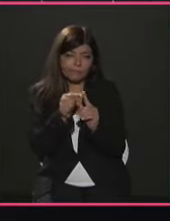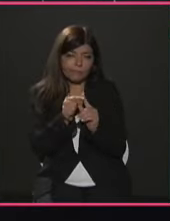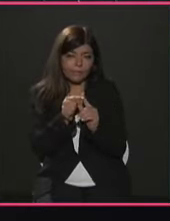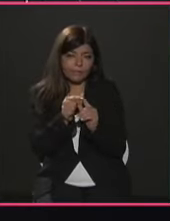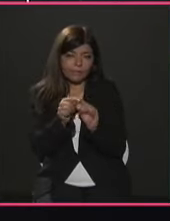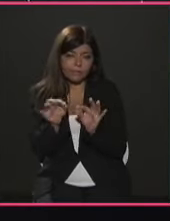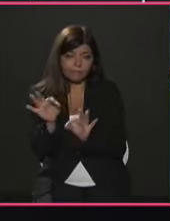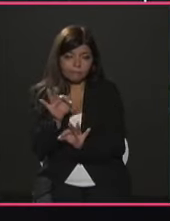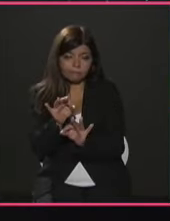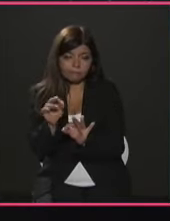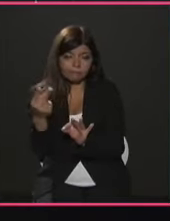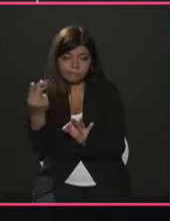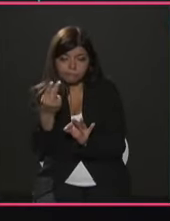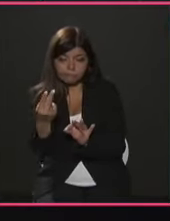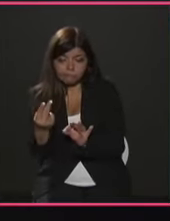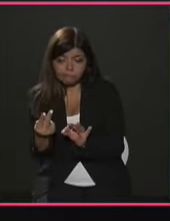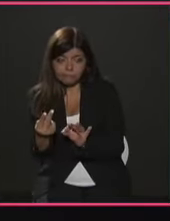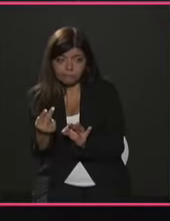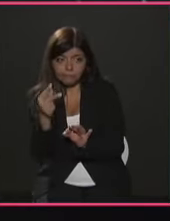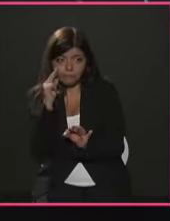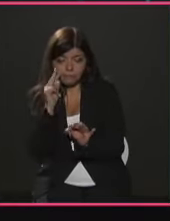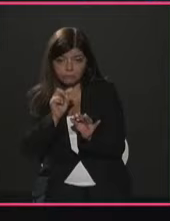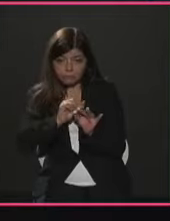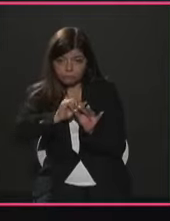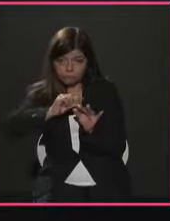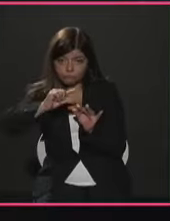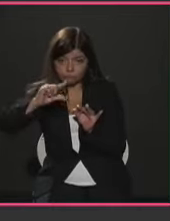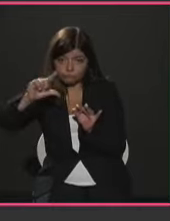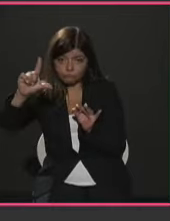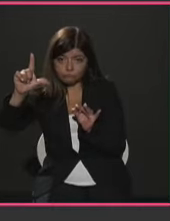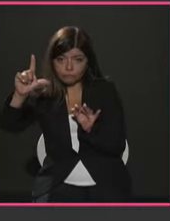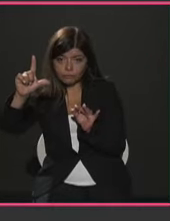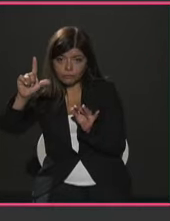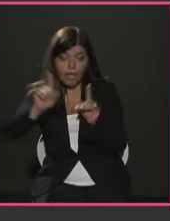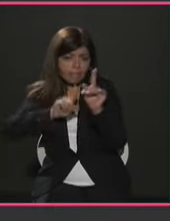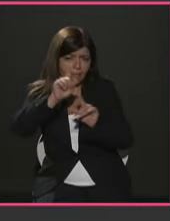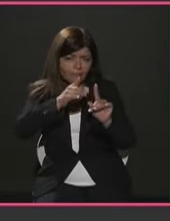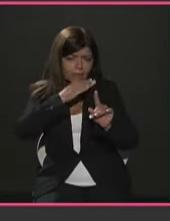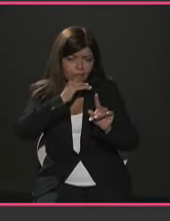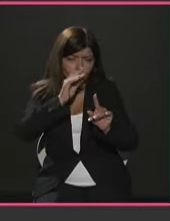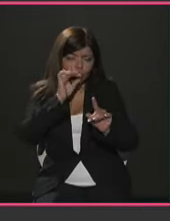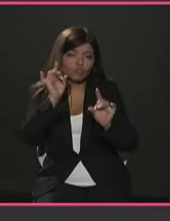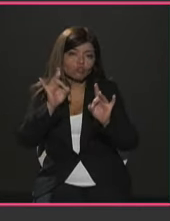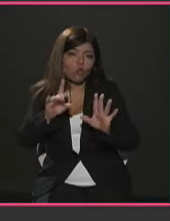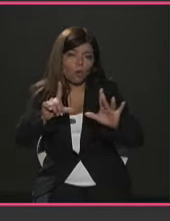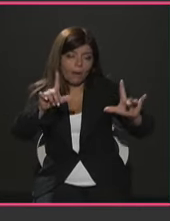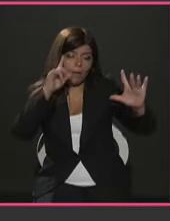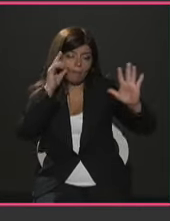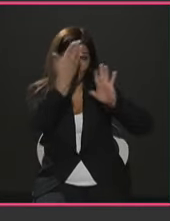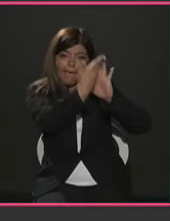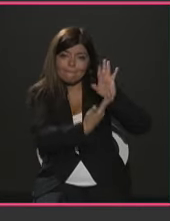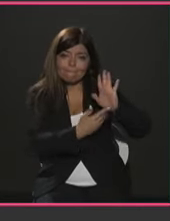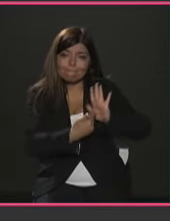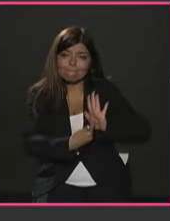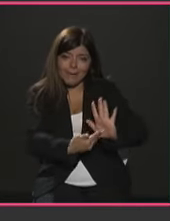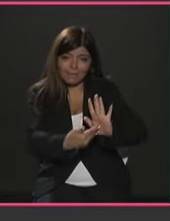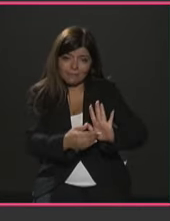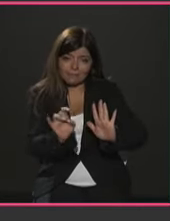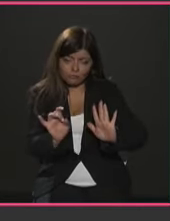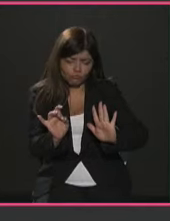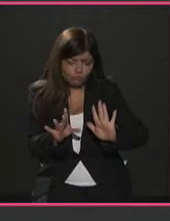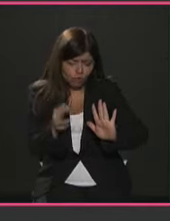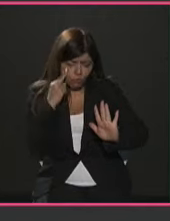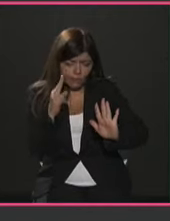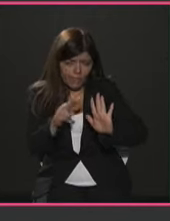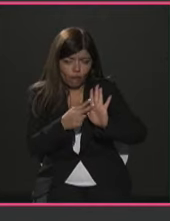dibujo sento esto totalmente representativo no tiene ninguna validez estadística por favor solamente estoy tratando